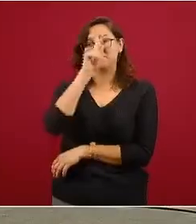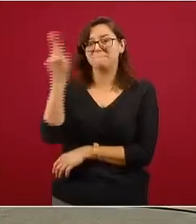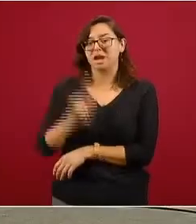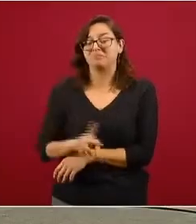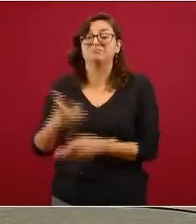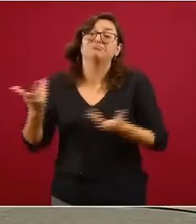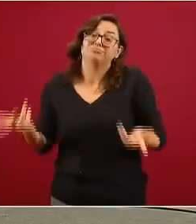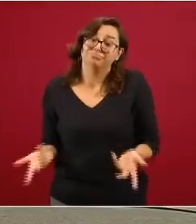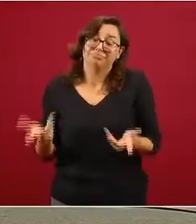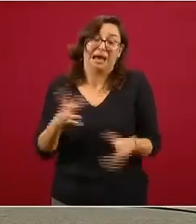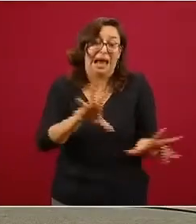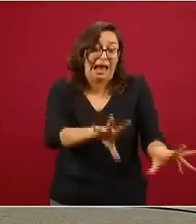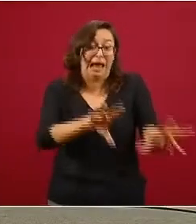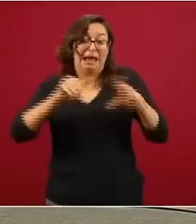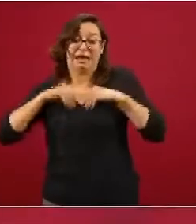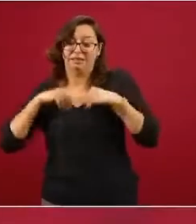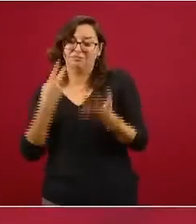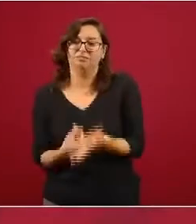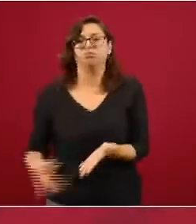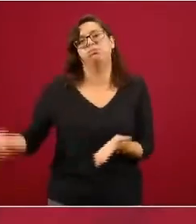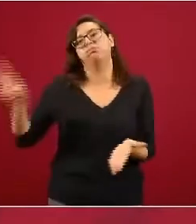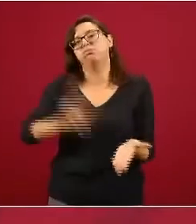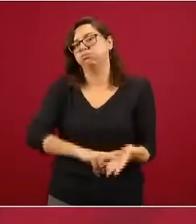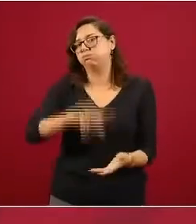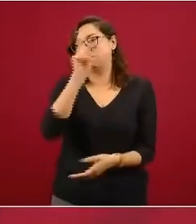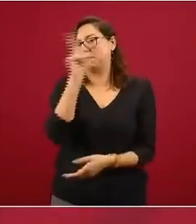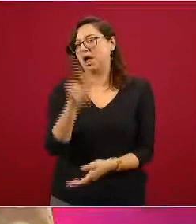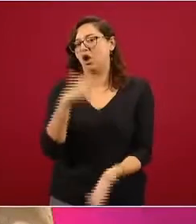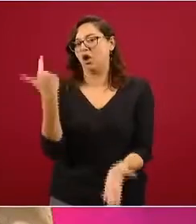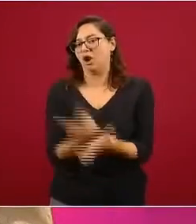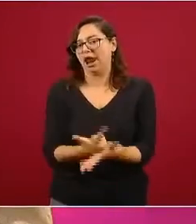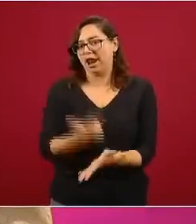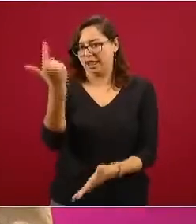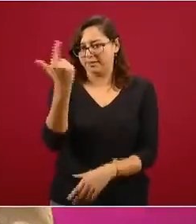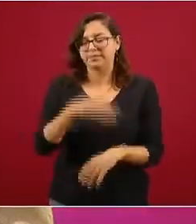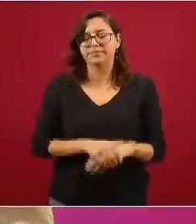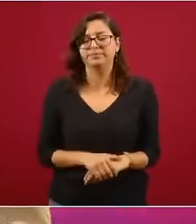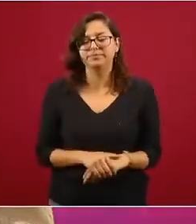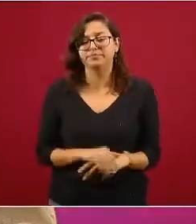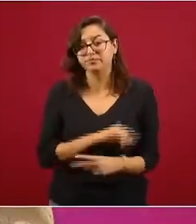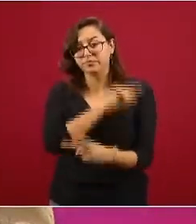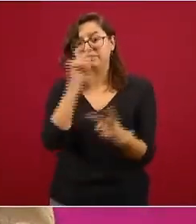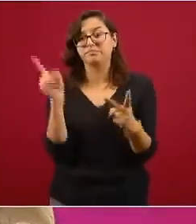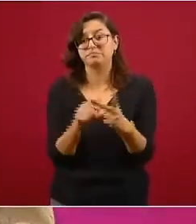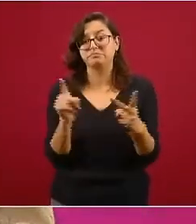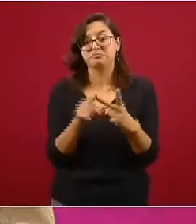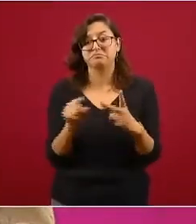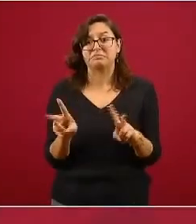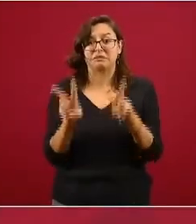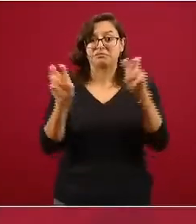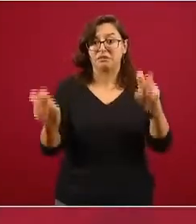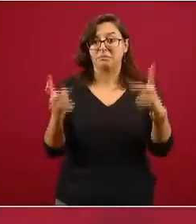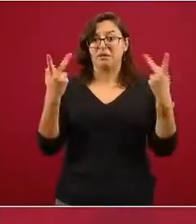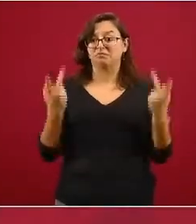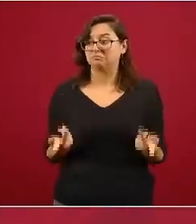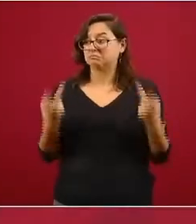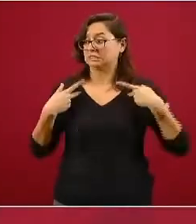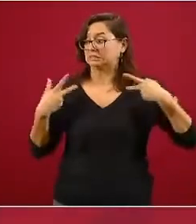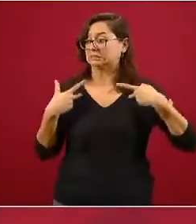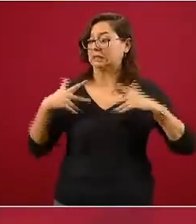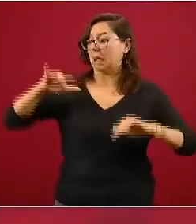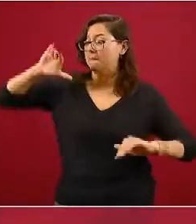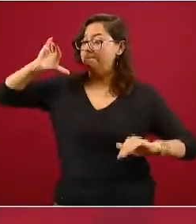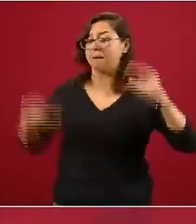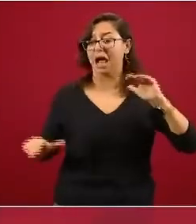es un determinante muy grande. Otro que es muy importante es la desigualdad social. México es un